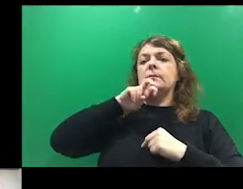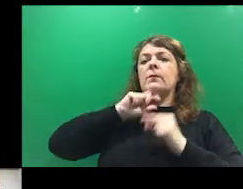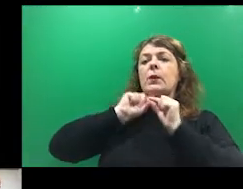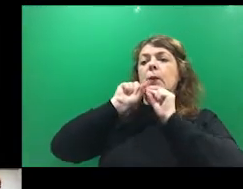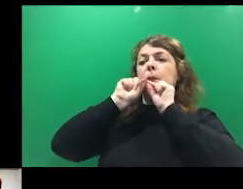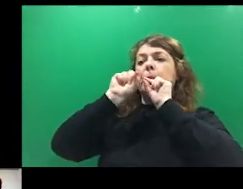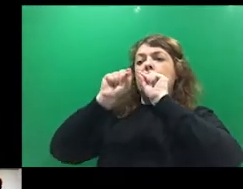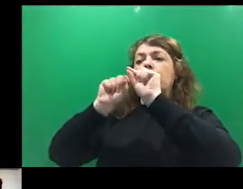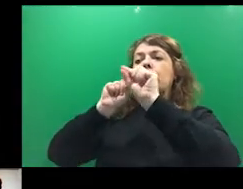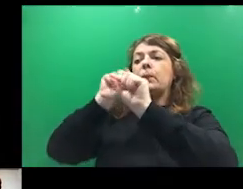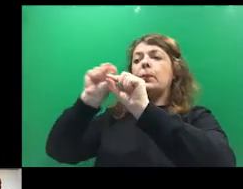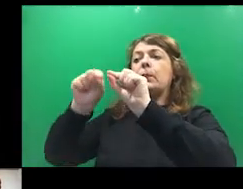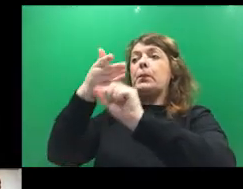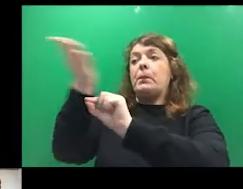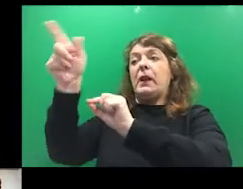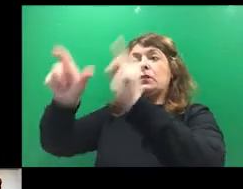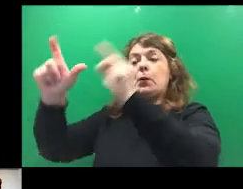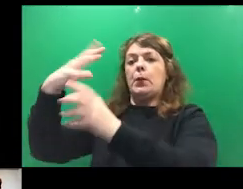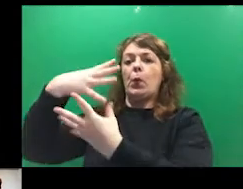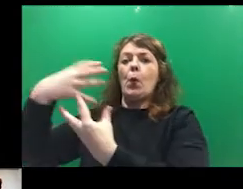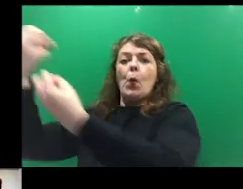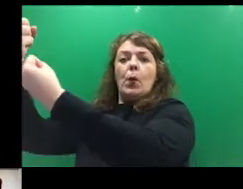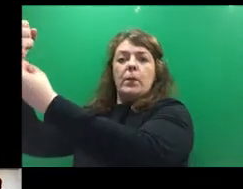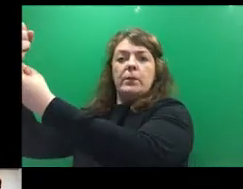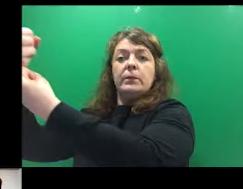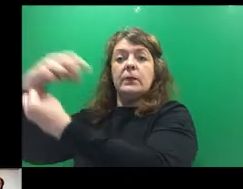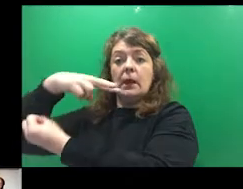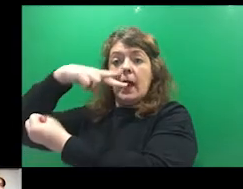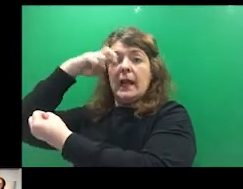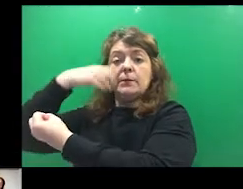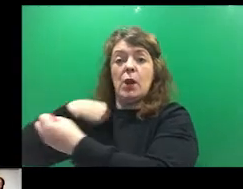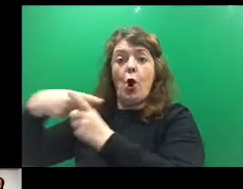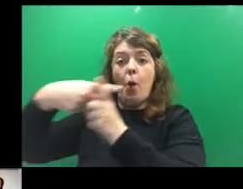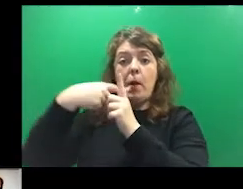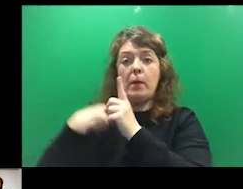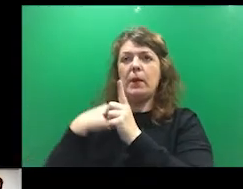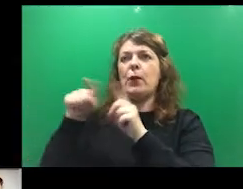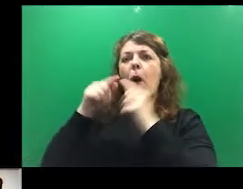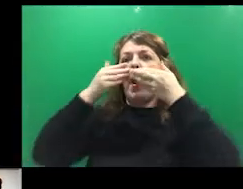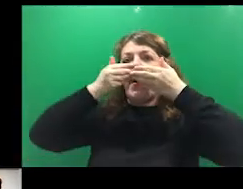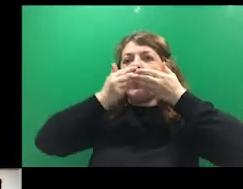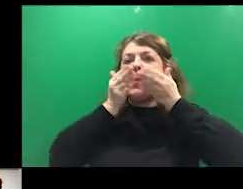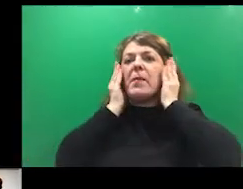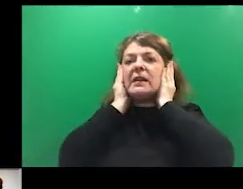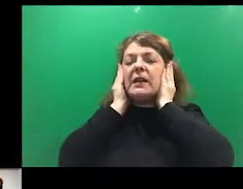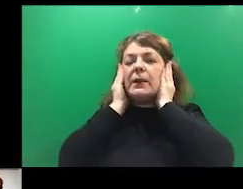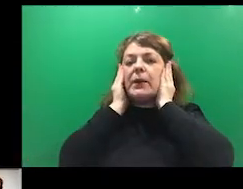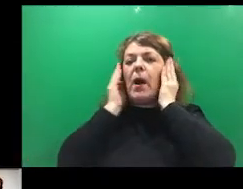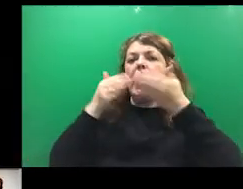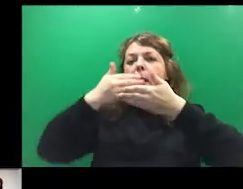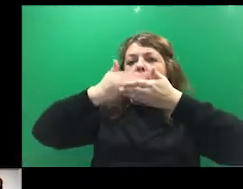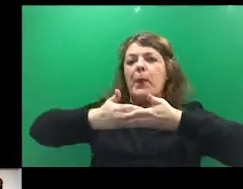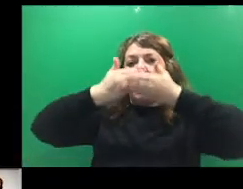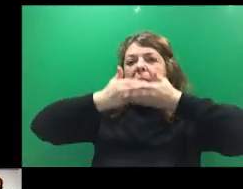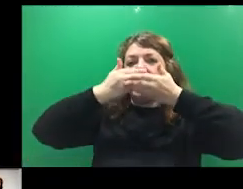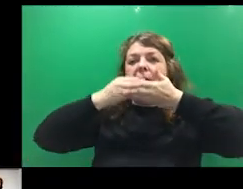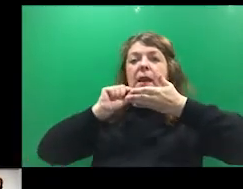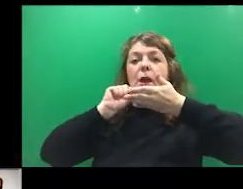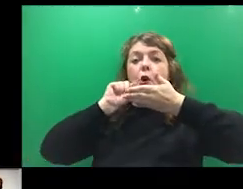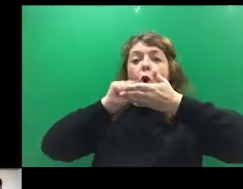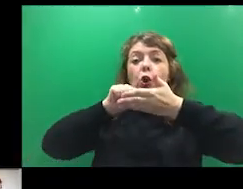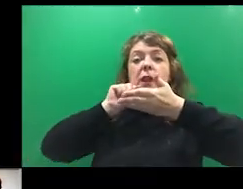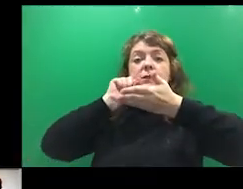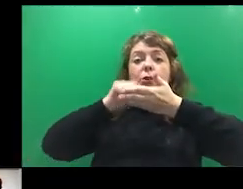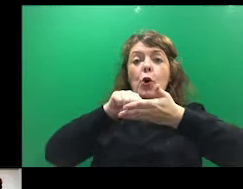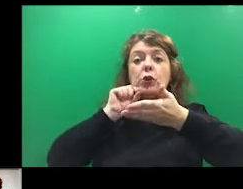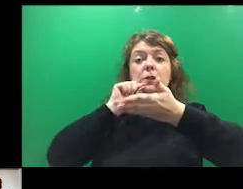sus aerosoles que pueden infectar a otras personas que se respiran el mismo aire. La mascarilla hace como de barrera para que estas